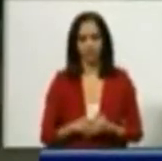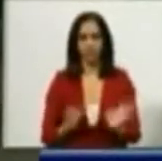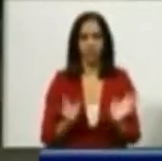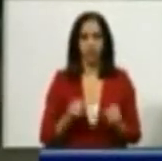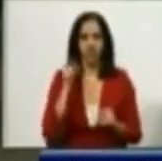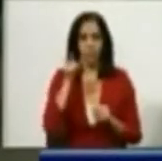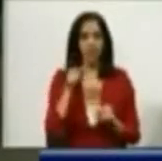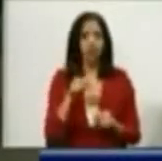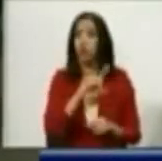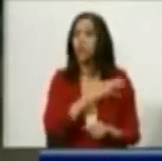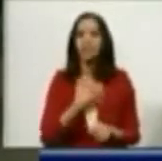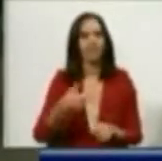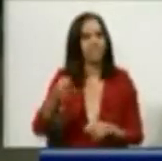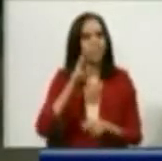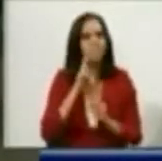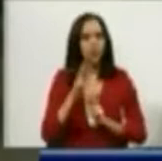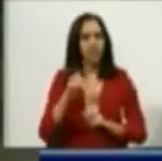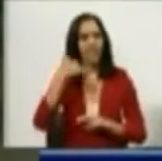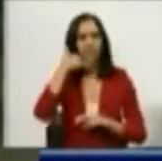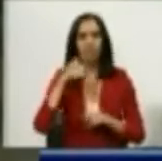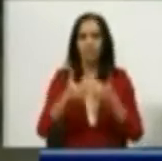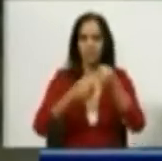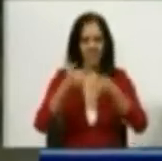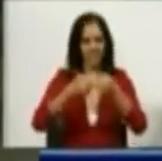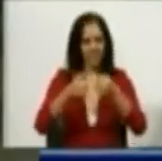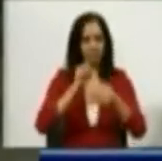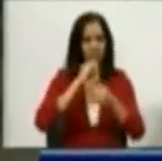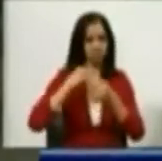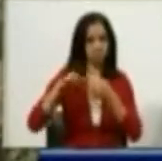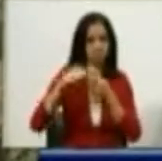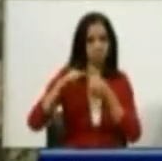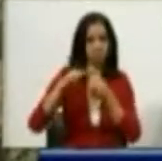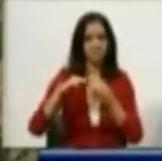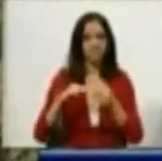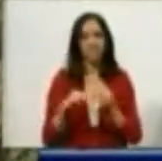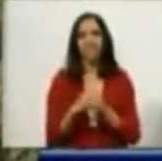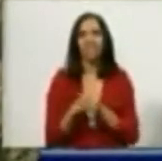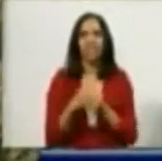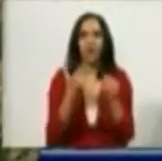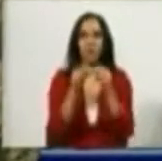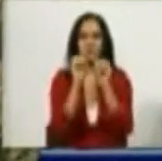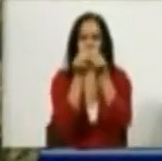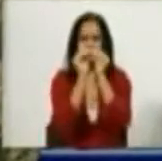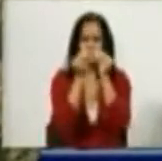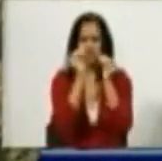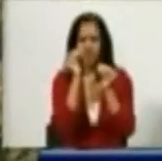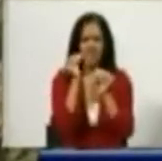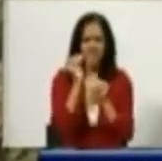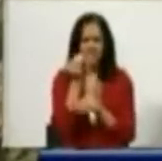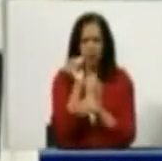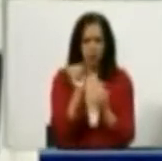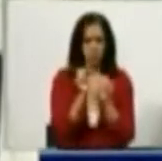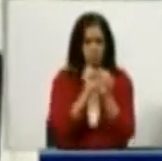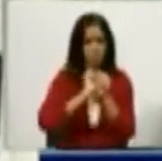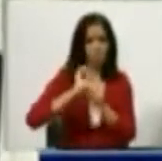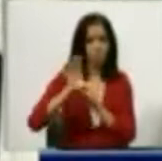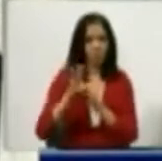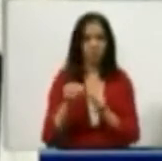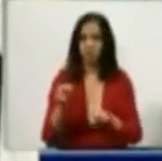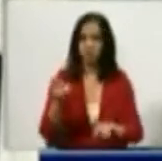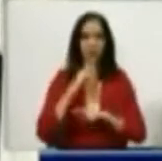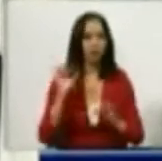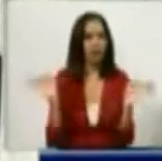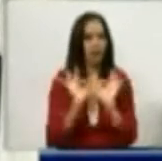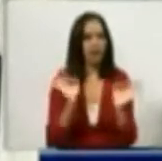la puse ya lejos no me quiere responder teléfono le mandé un mensaje de texto le mando hasta bichito esos muñequitos que no pone ahí y no me